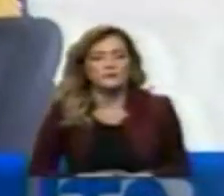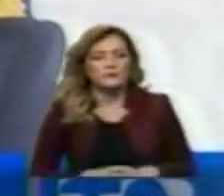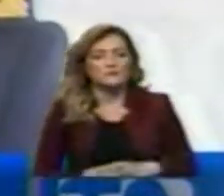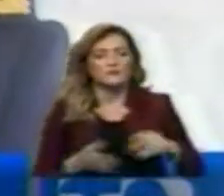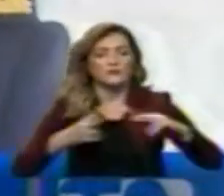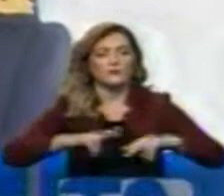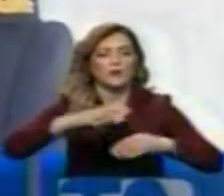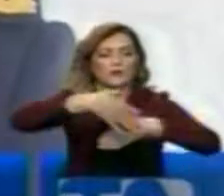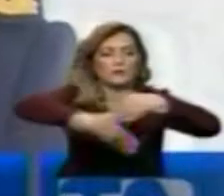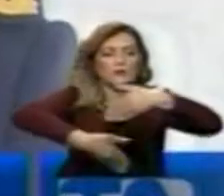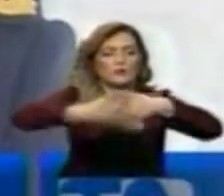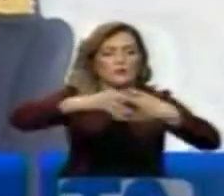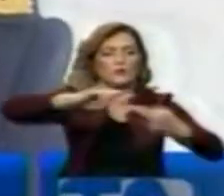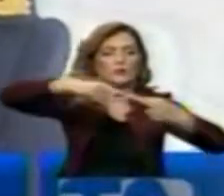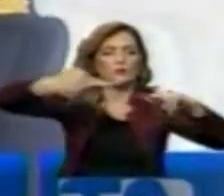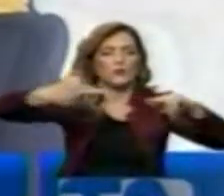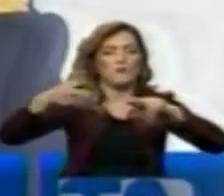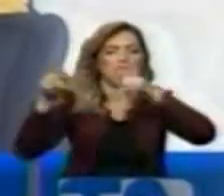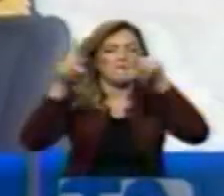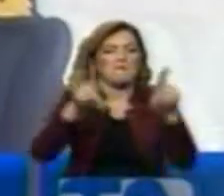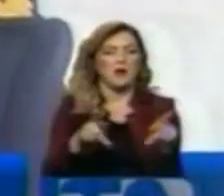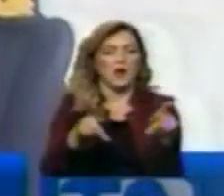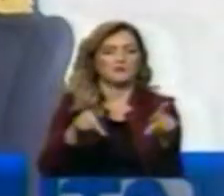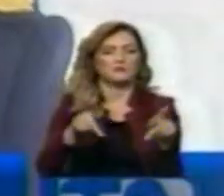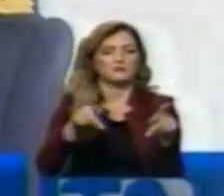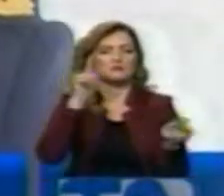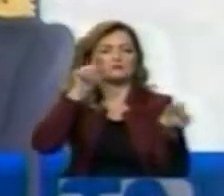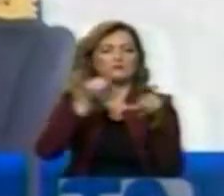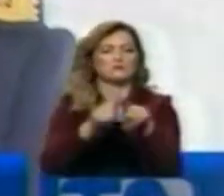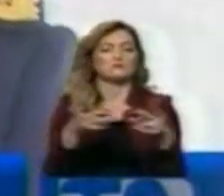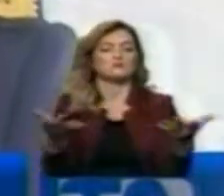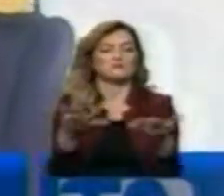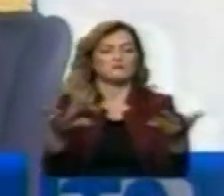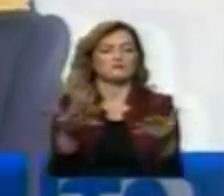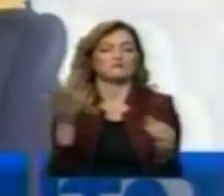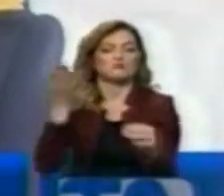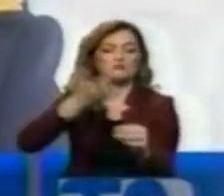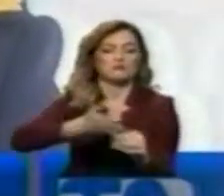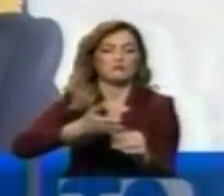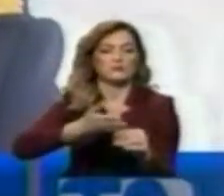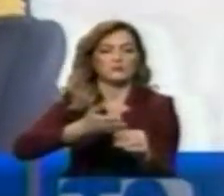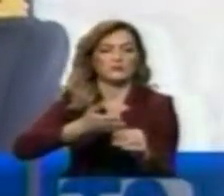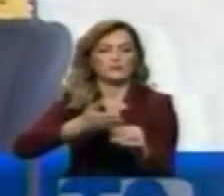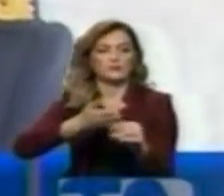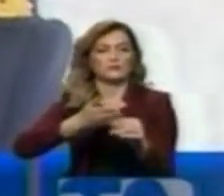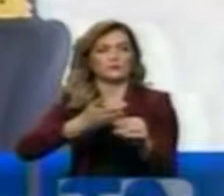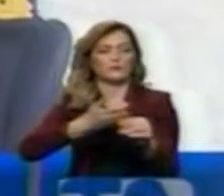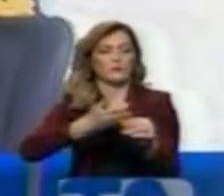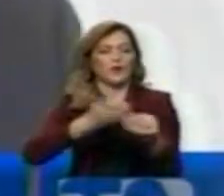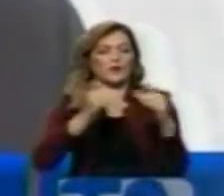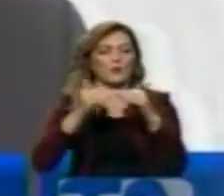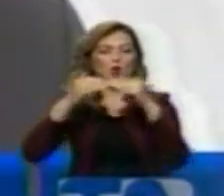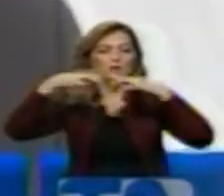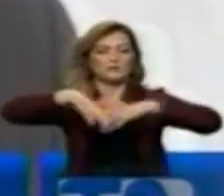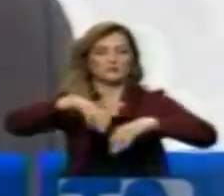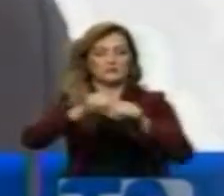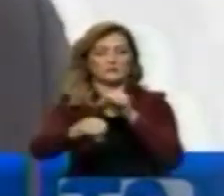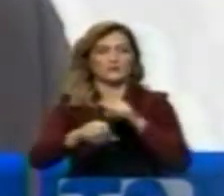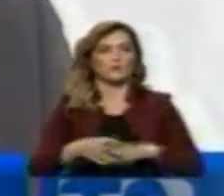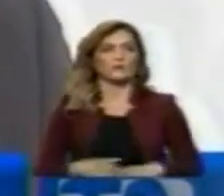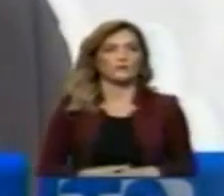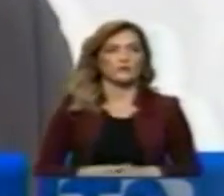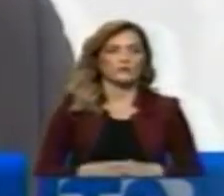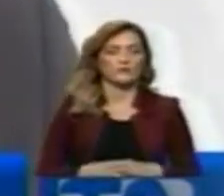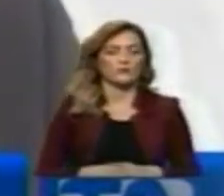regional. Un plan orquestado y articulado para socavar las bases de la democracia, que aprovecharán